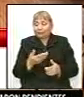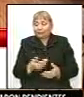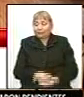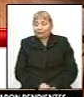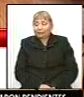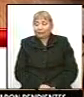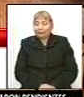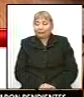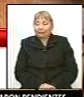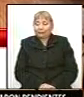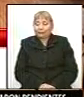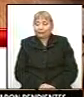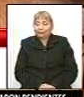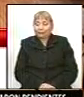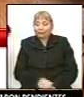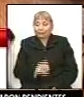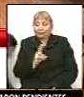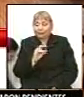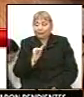López Vilela.